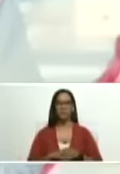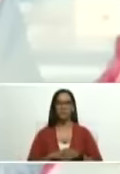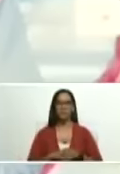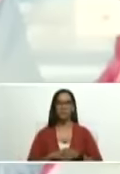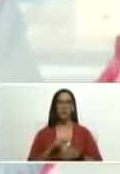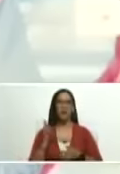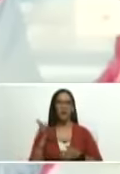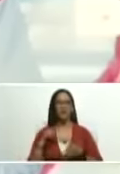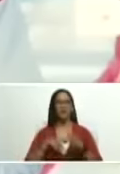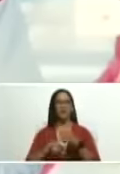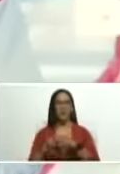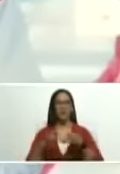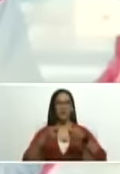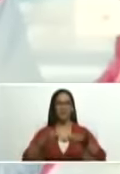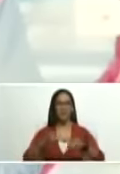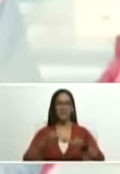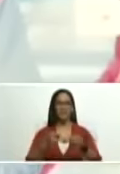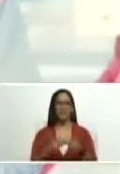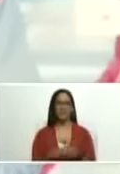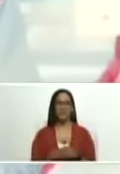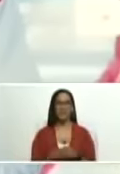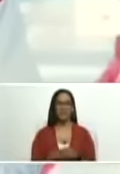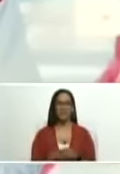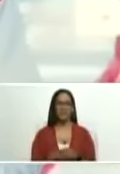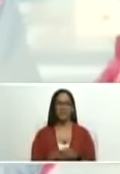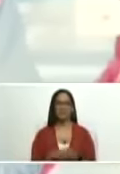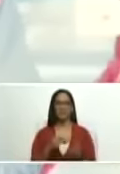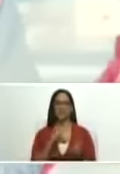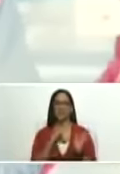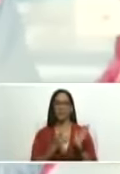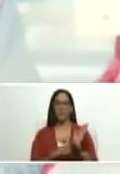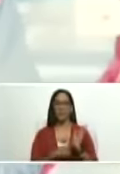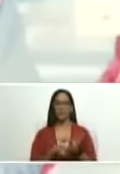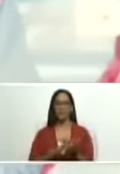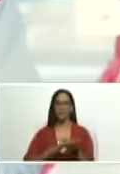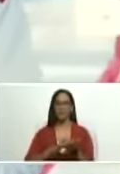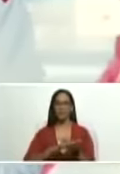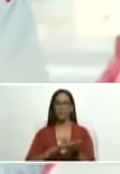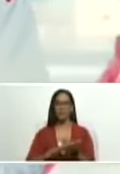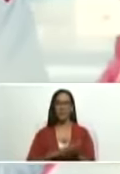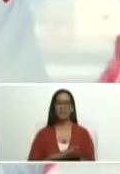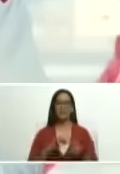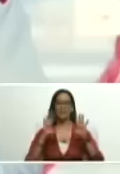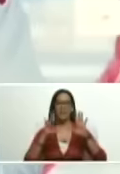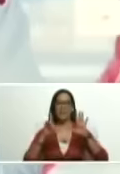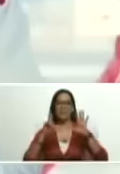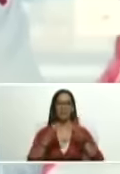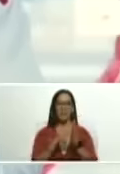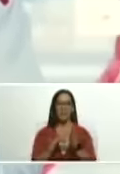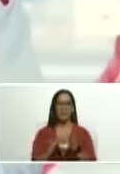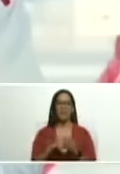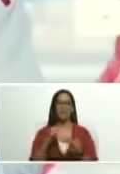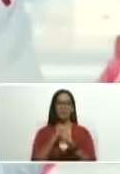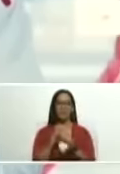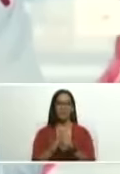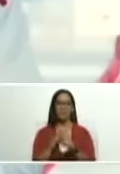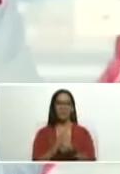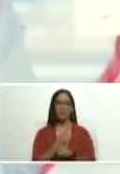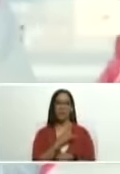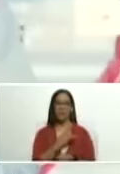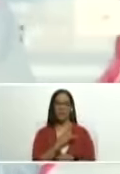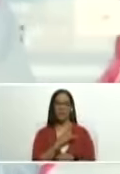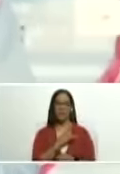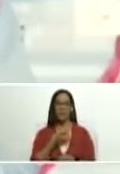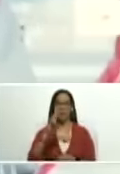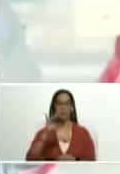Allá vamos a entregar totalmente recuperada. Dentro de estas 17.000 obras está la Universidad Central de